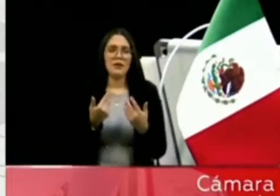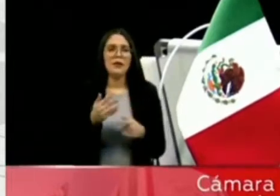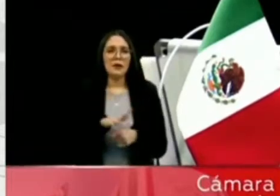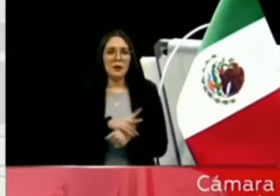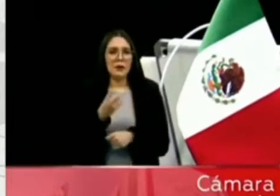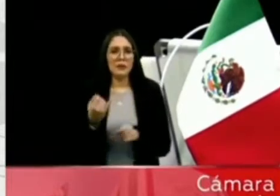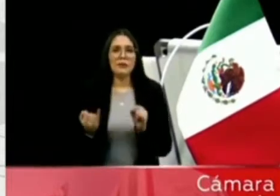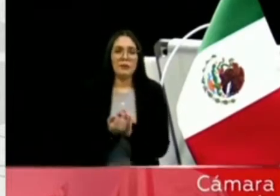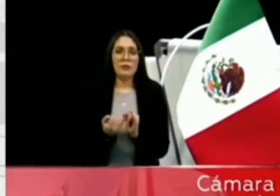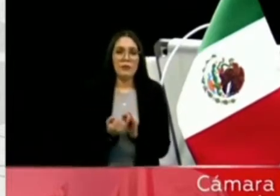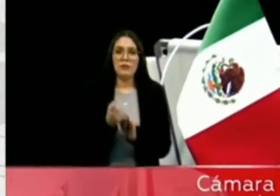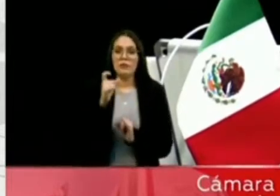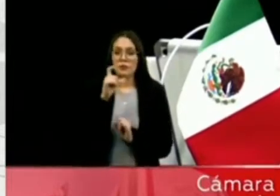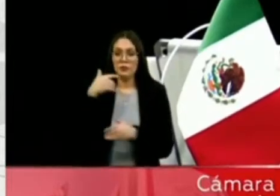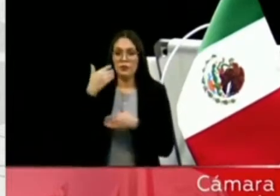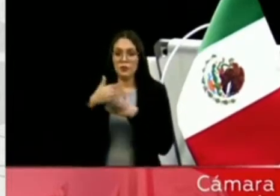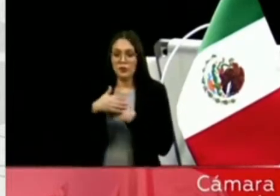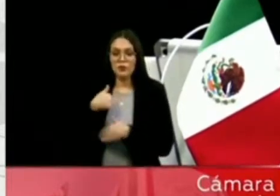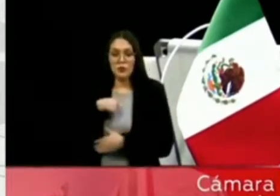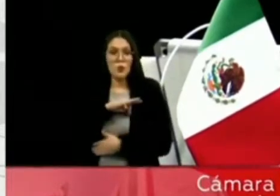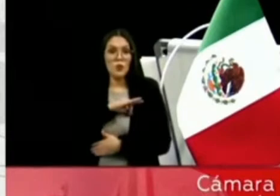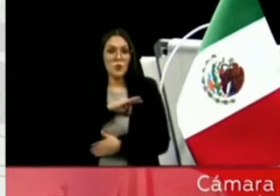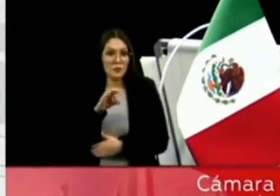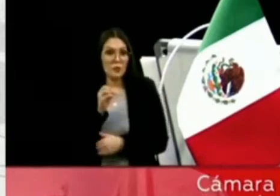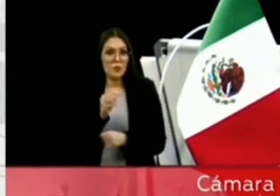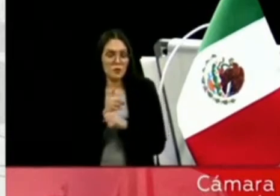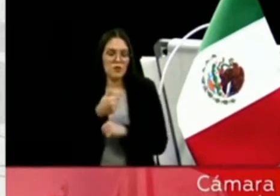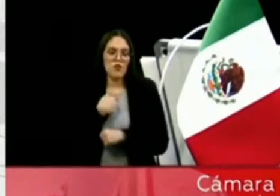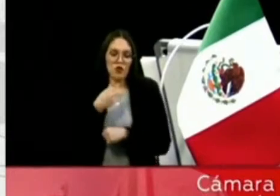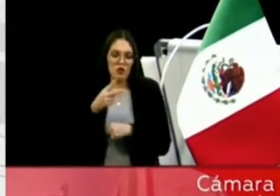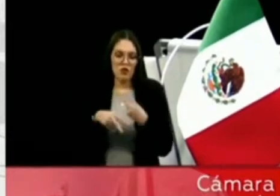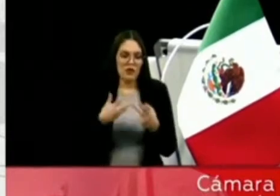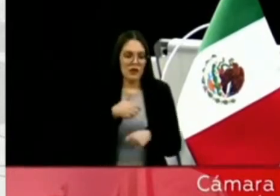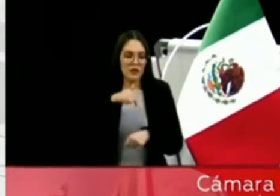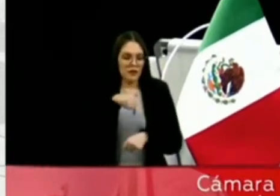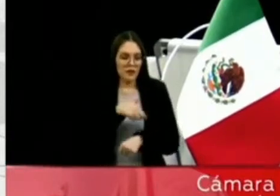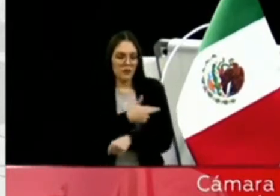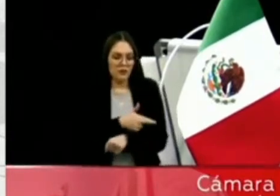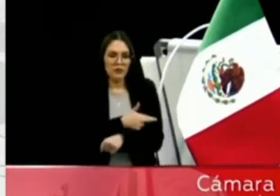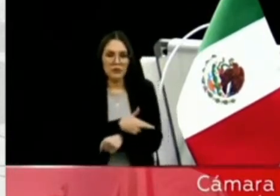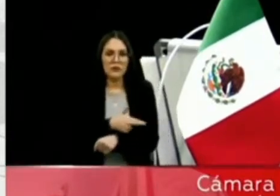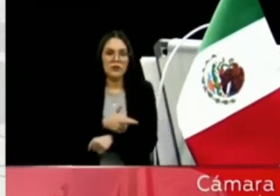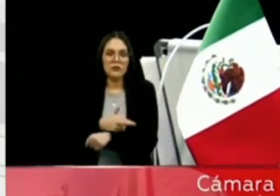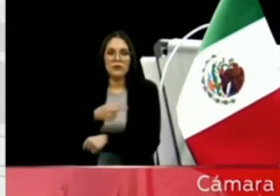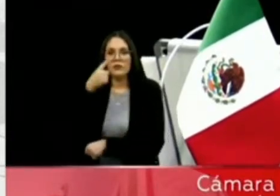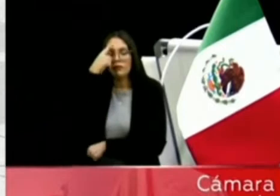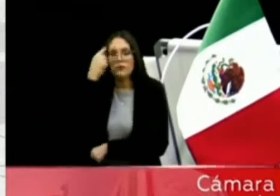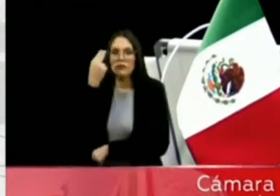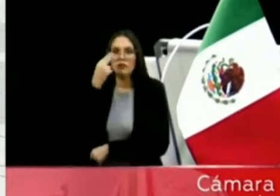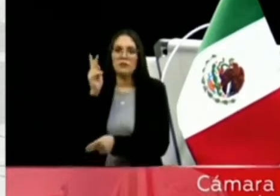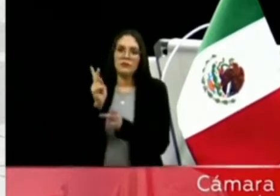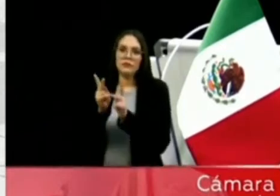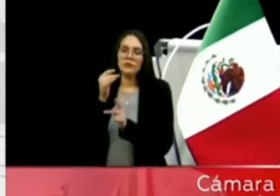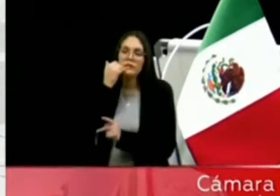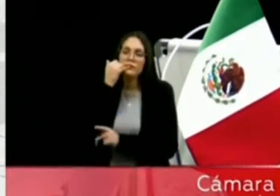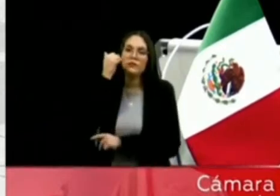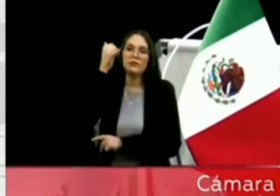una vez que me den oportunidad, haré las gestiones que aquí he ofrecido de hablar a la Fiscalía de